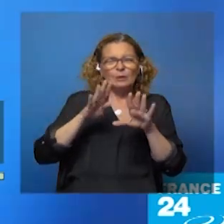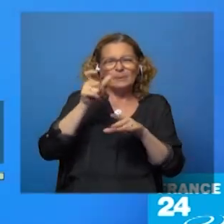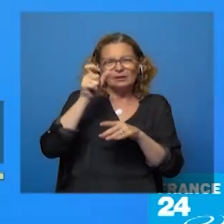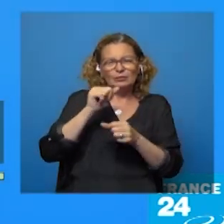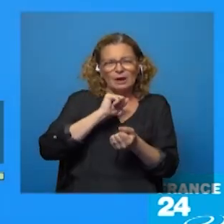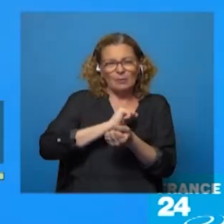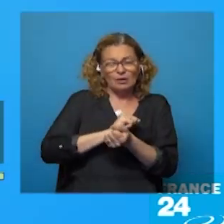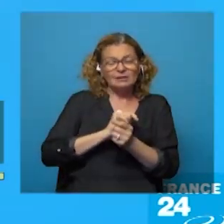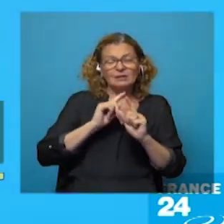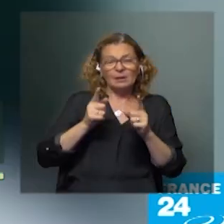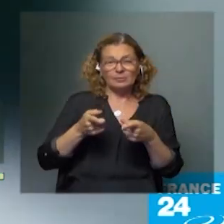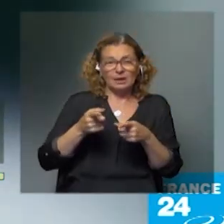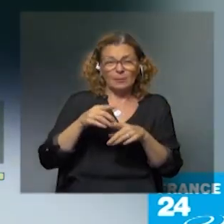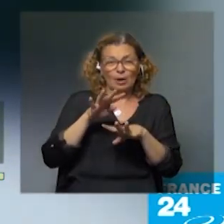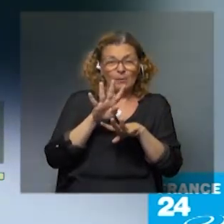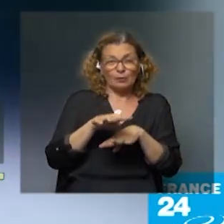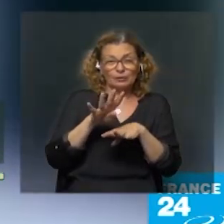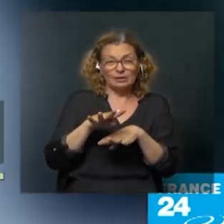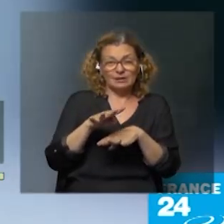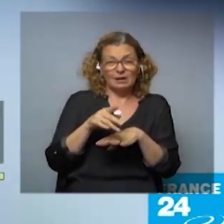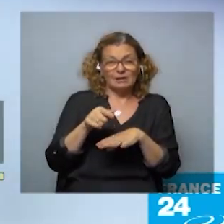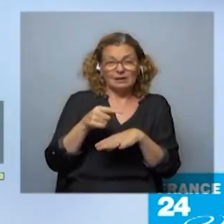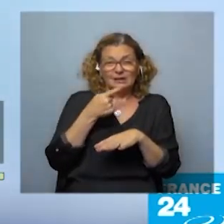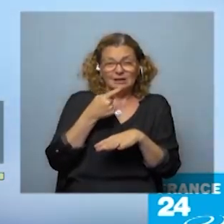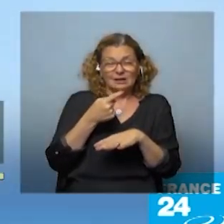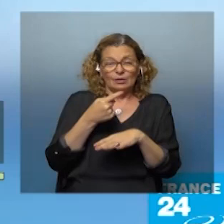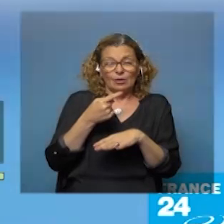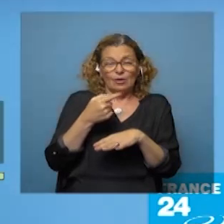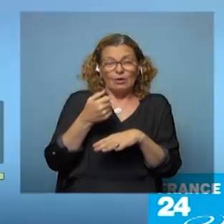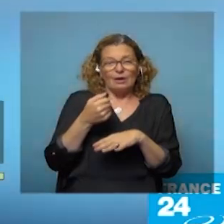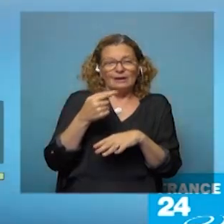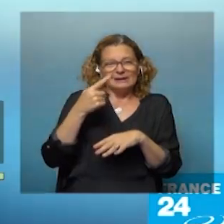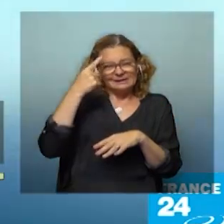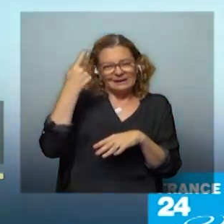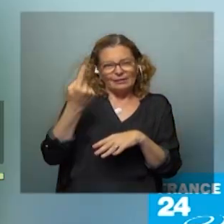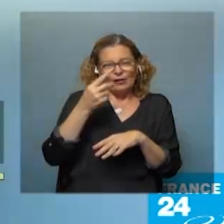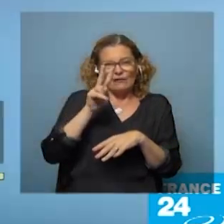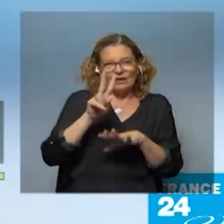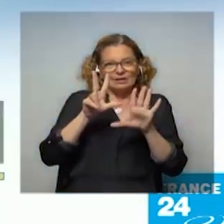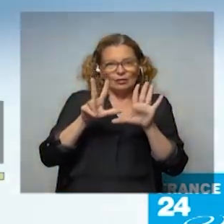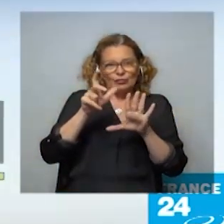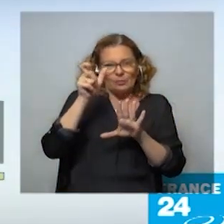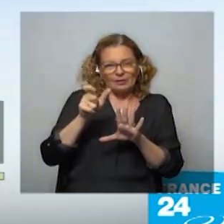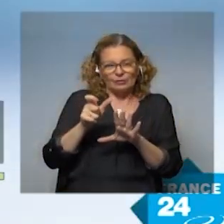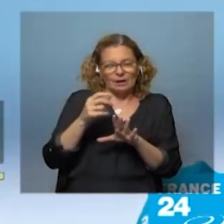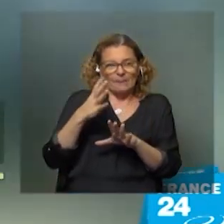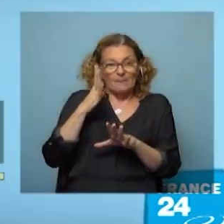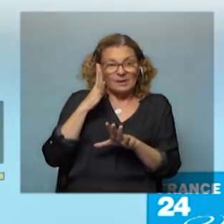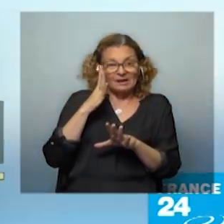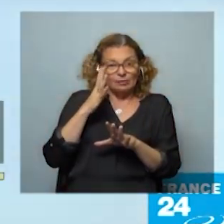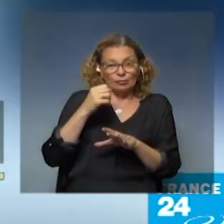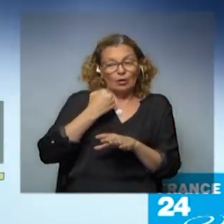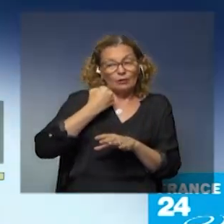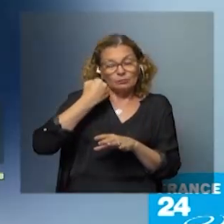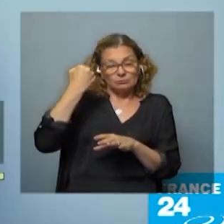sido sentenciados a muerte por las protestas mientras que según amnistía internacional al menos 28 acusados corren el riesgo de ser